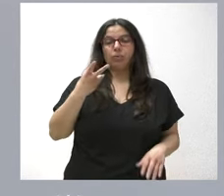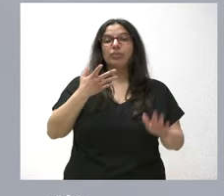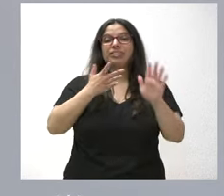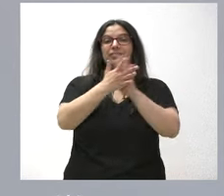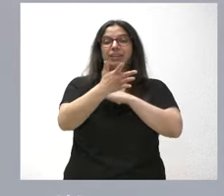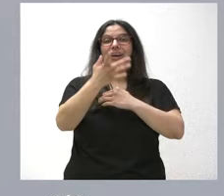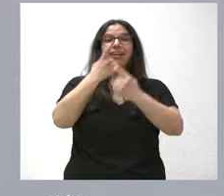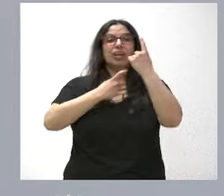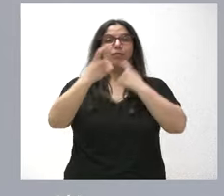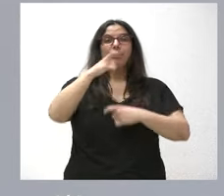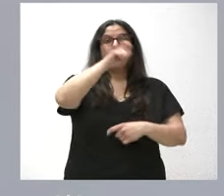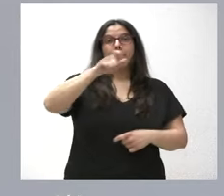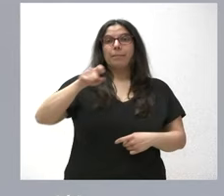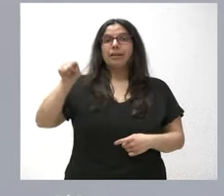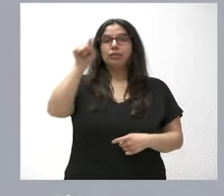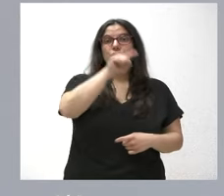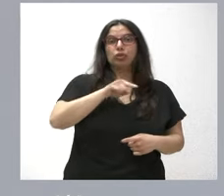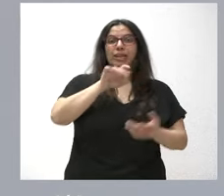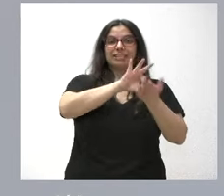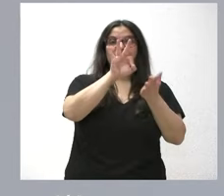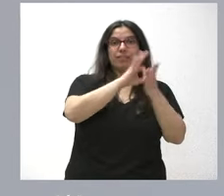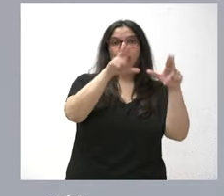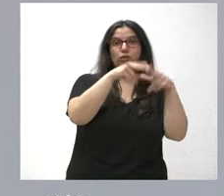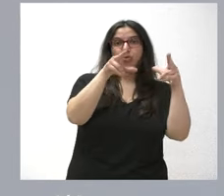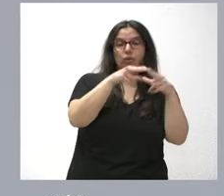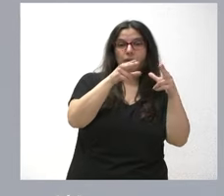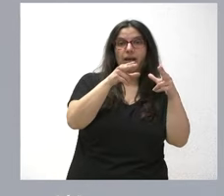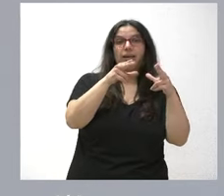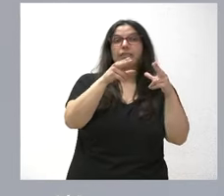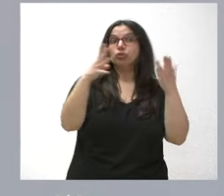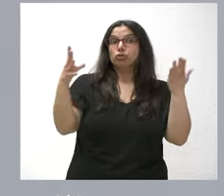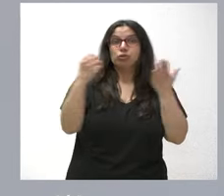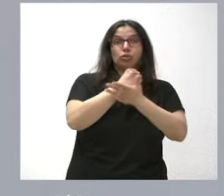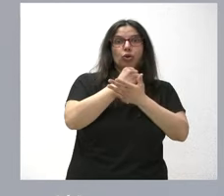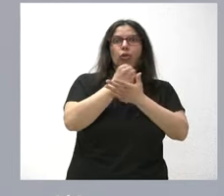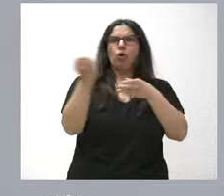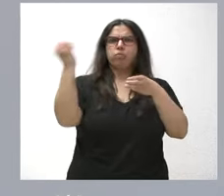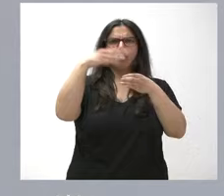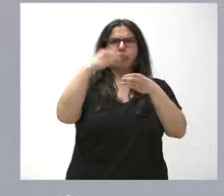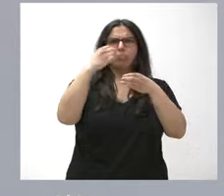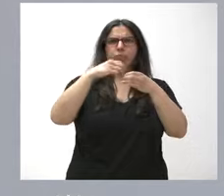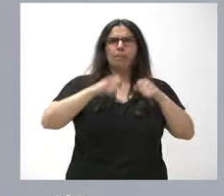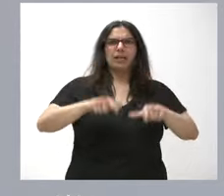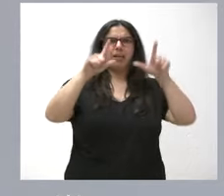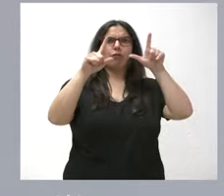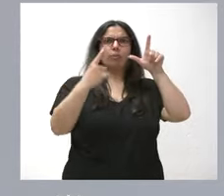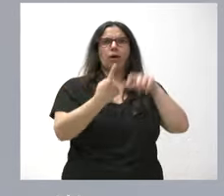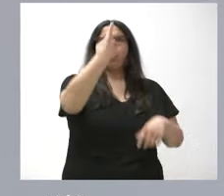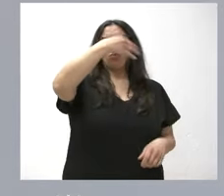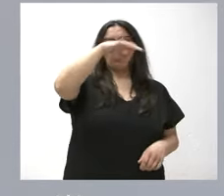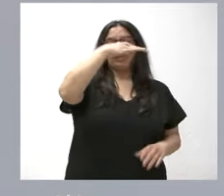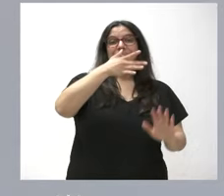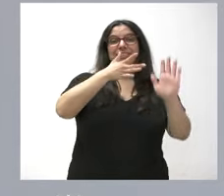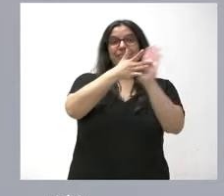toda la información de los ciudadanos en materia de servicios sociales en una única plataforma. Por tanto, se crea la historia